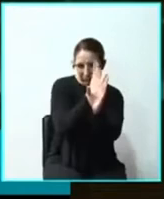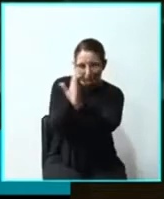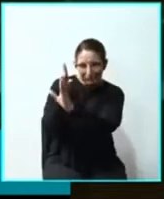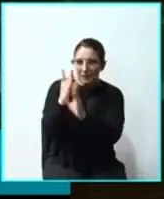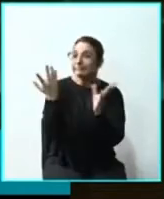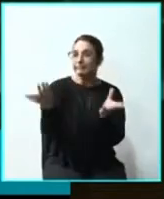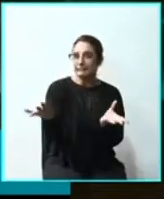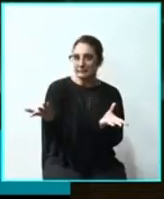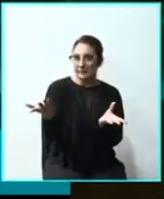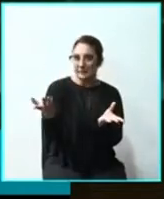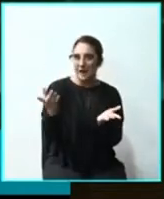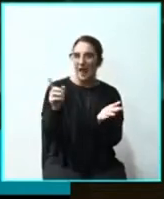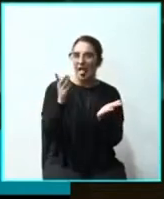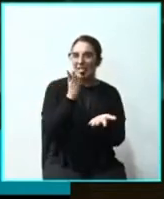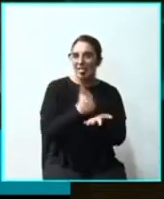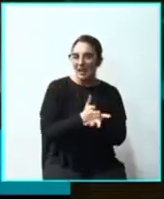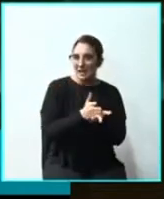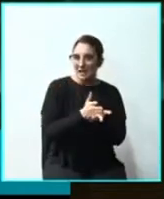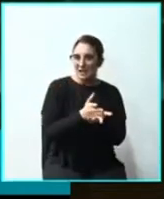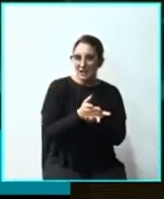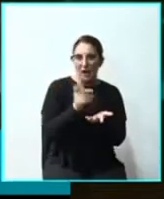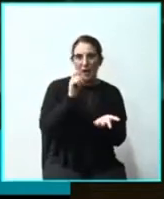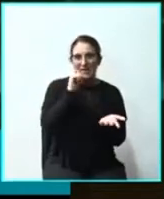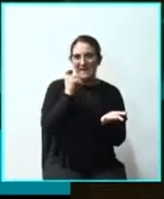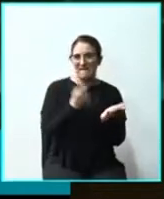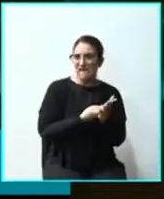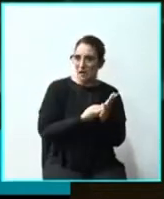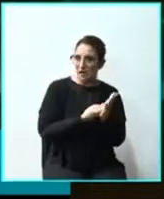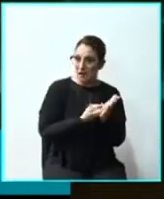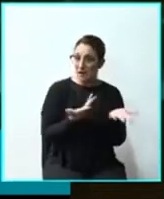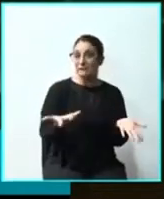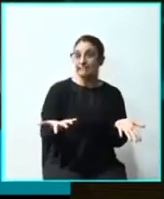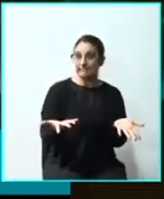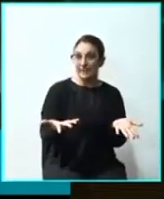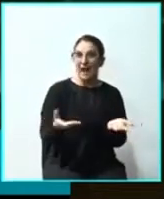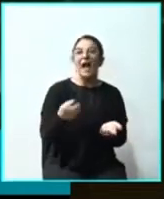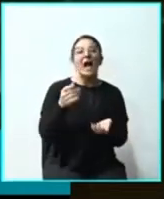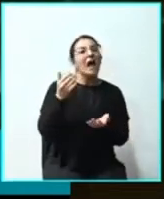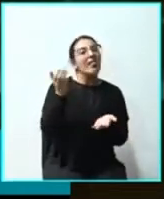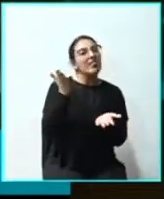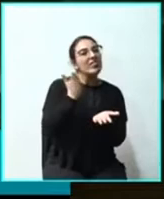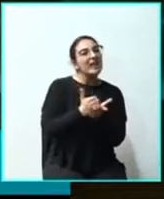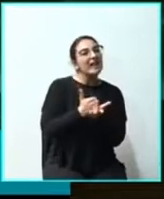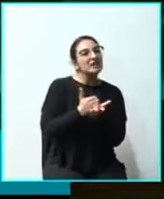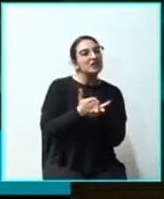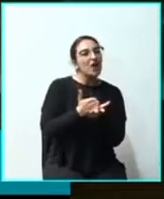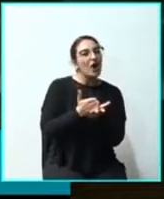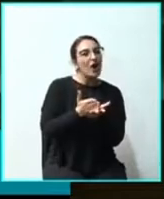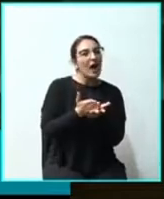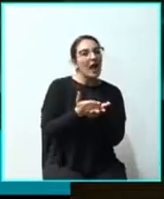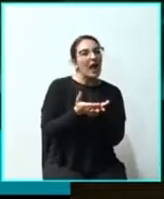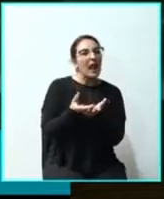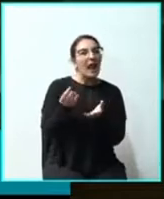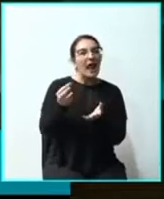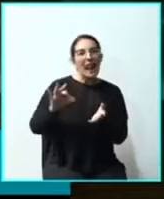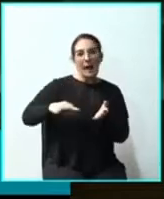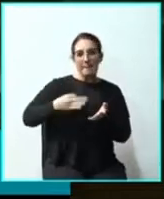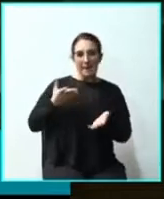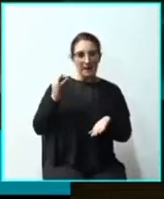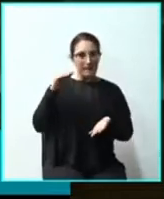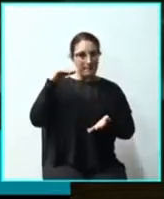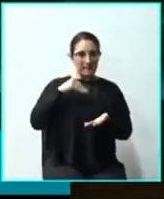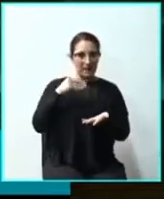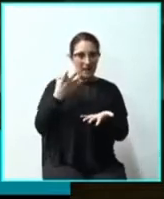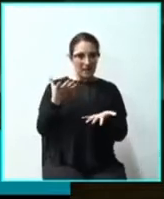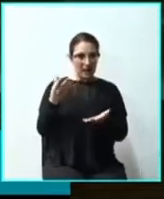muy importantes. Existe el derecho a la privacidad de las personas. Y nosotros defendemos el derecho a la privacidad de las